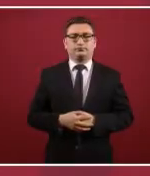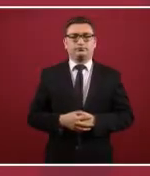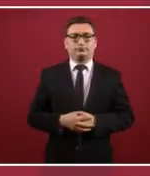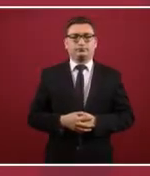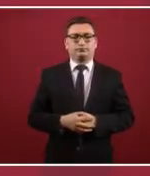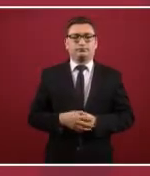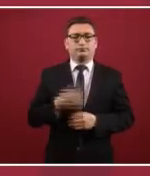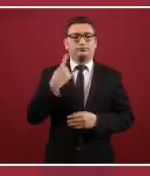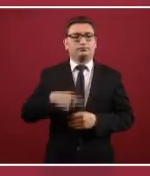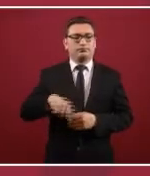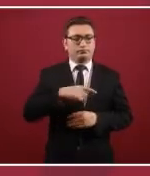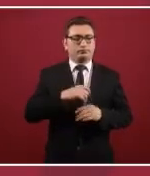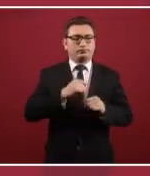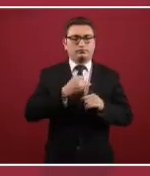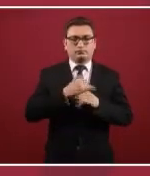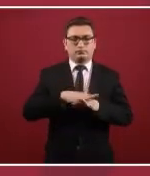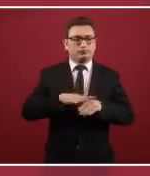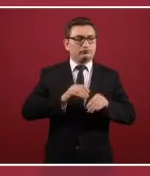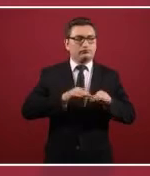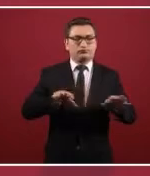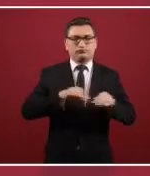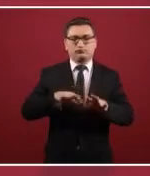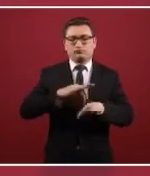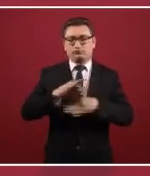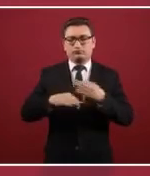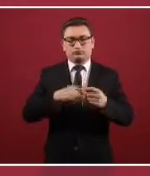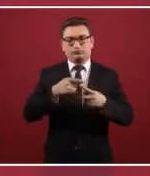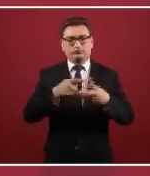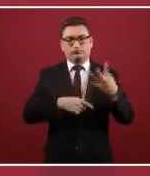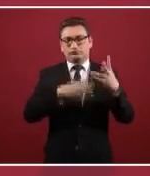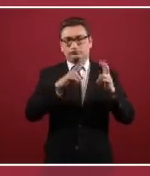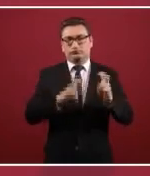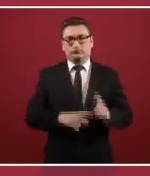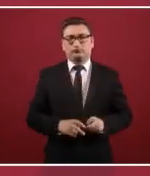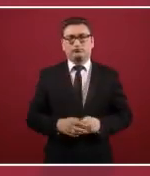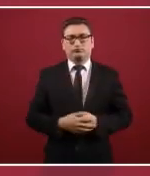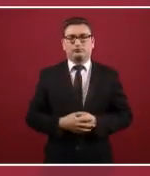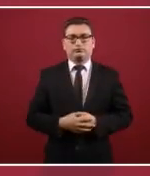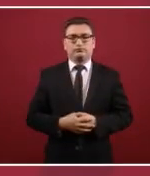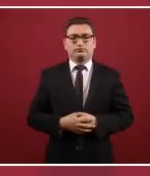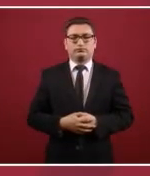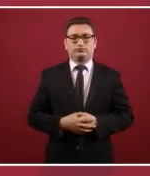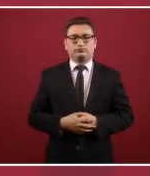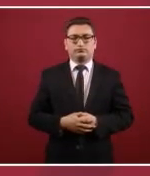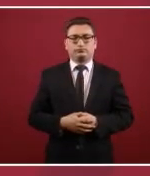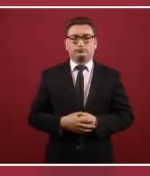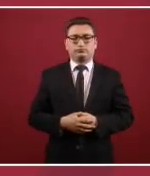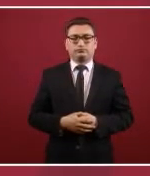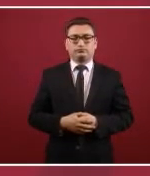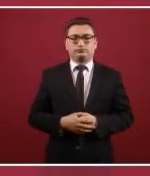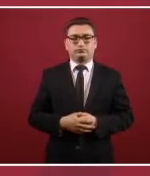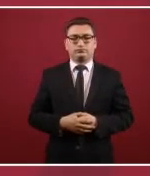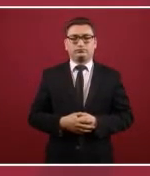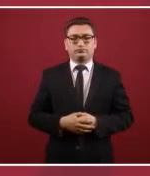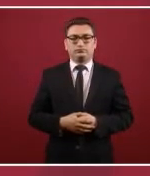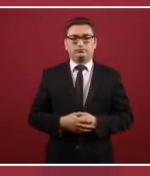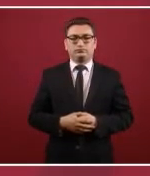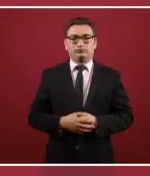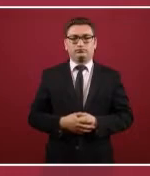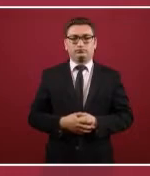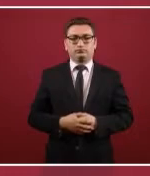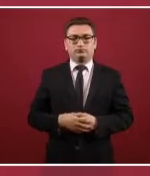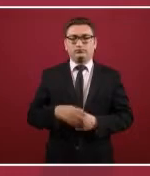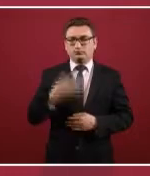estar informando, orientando sobre estos temas. La judicatura, pues, es